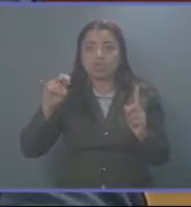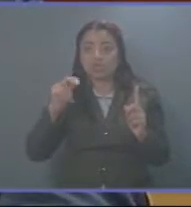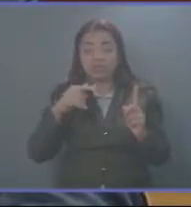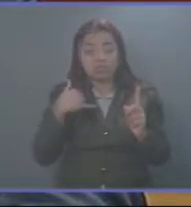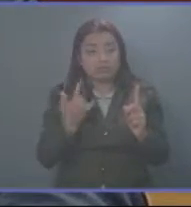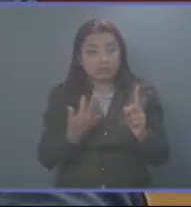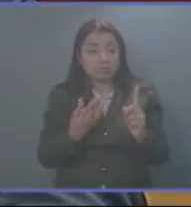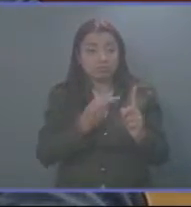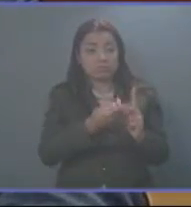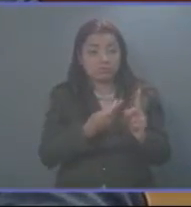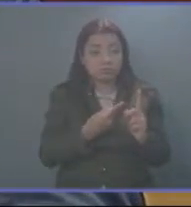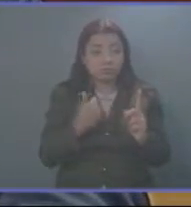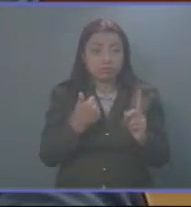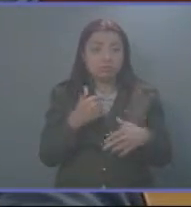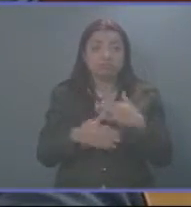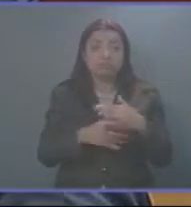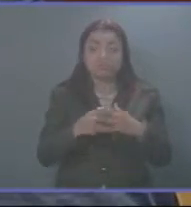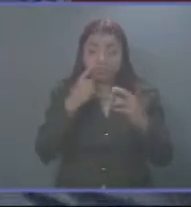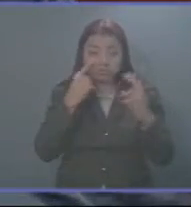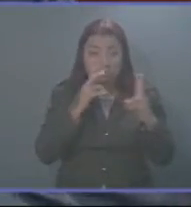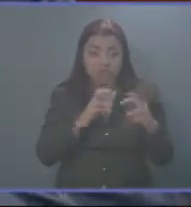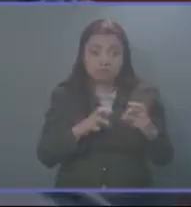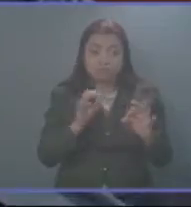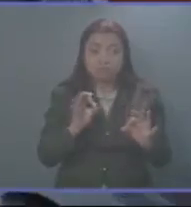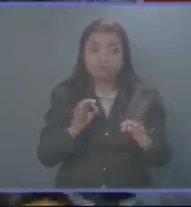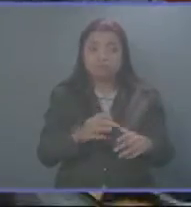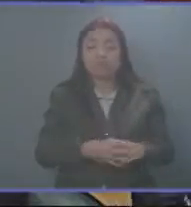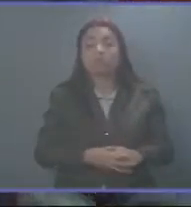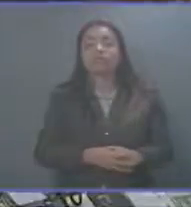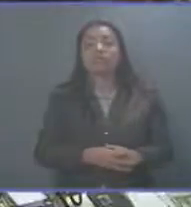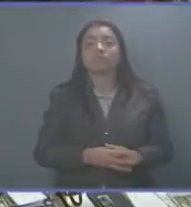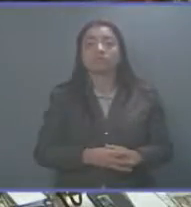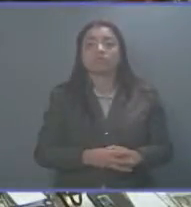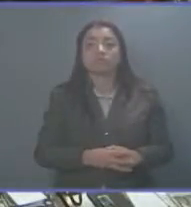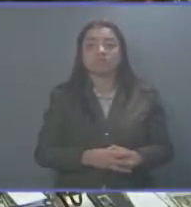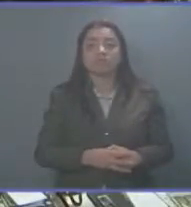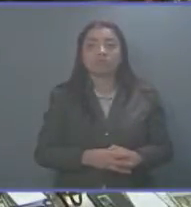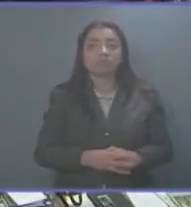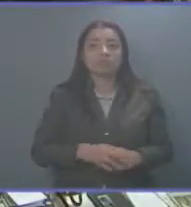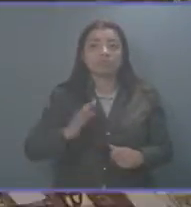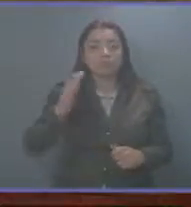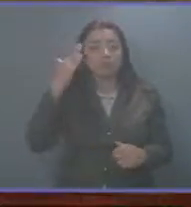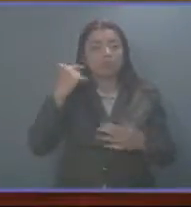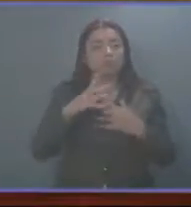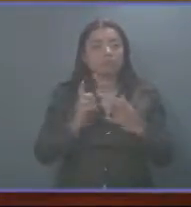recibir la inspección correspondiente. Tiene la palabra la diputada Margarita.